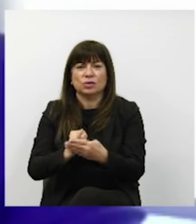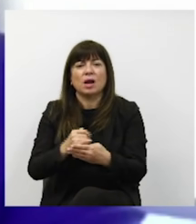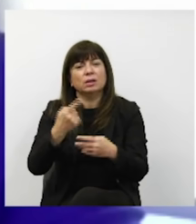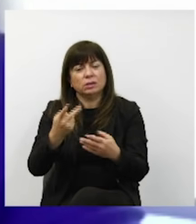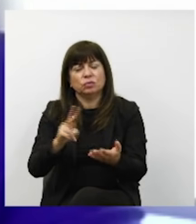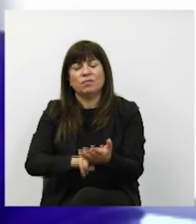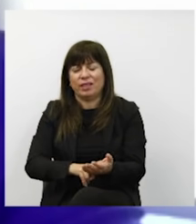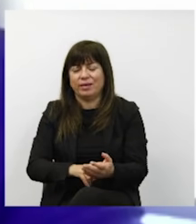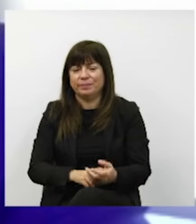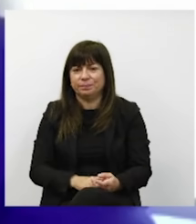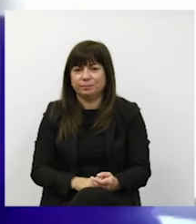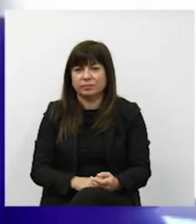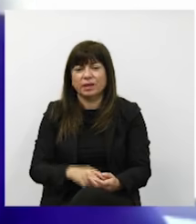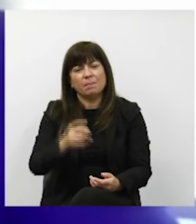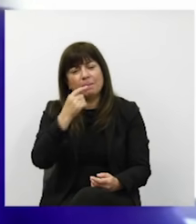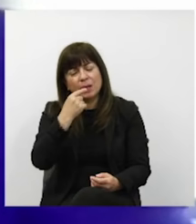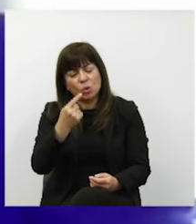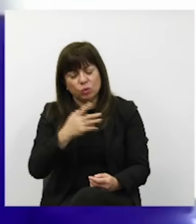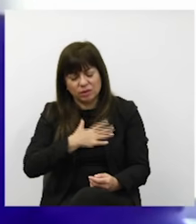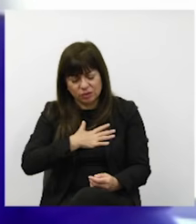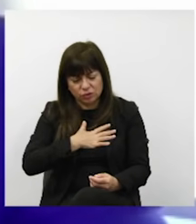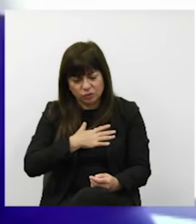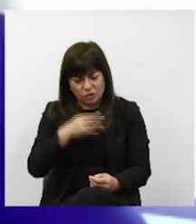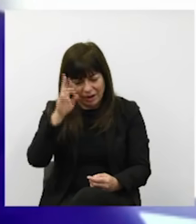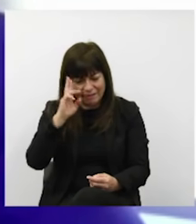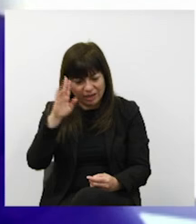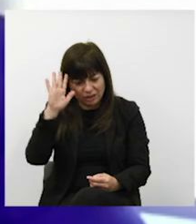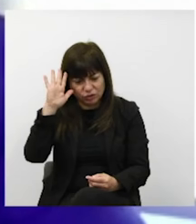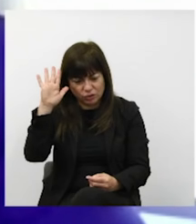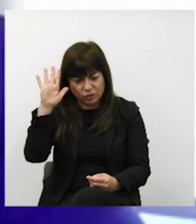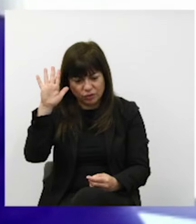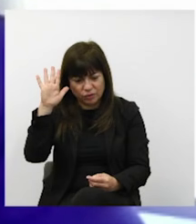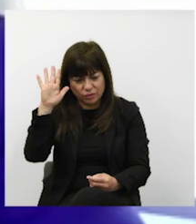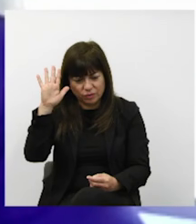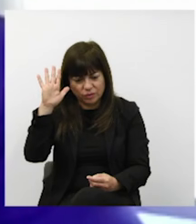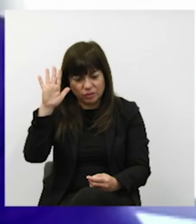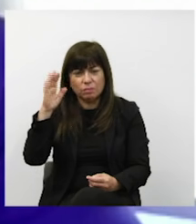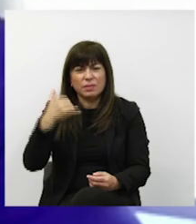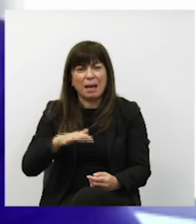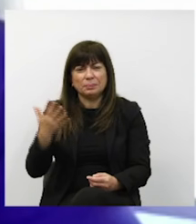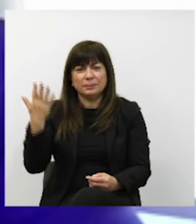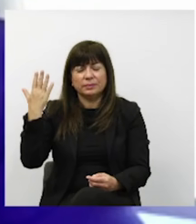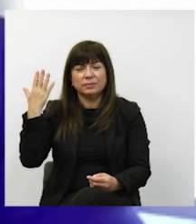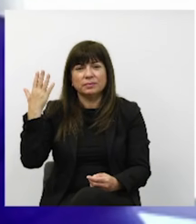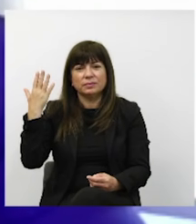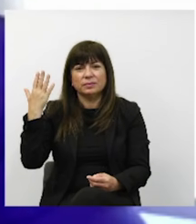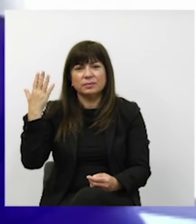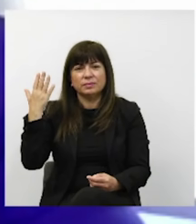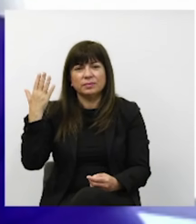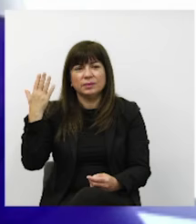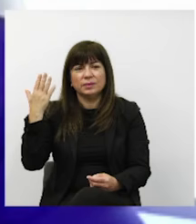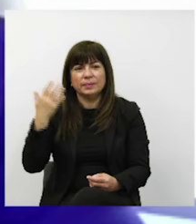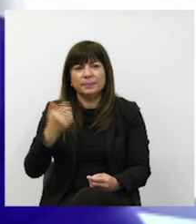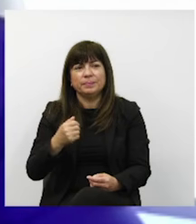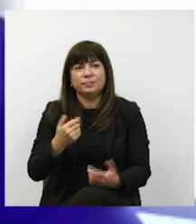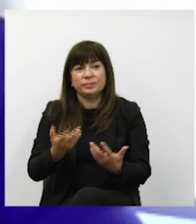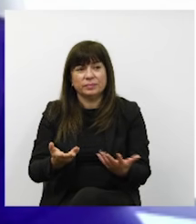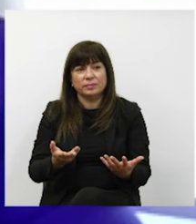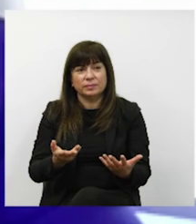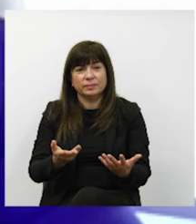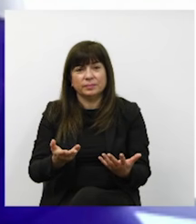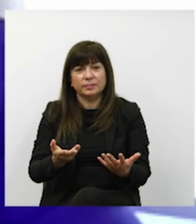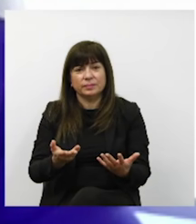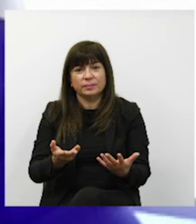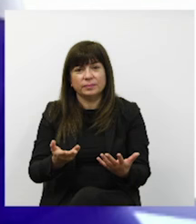real. La pregunta que yo me hago es, que me hago hace mucho tiempo, es